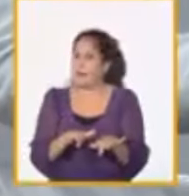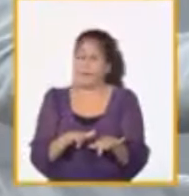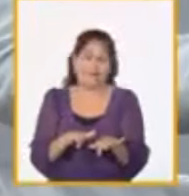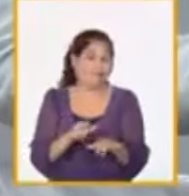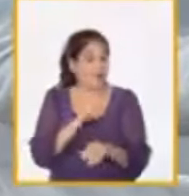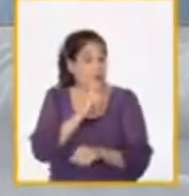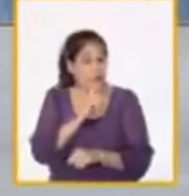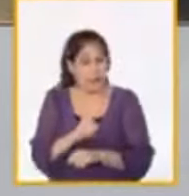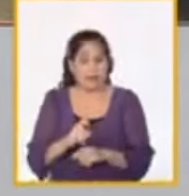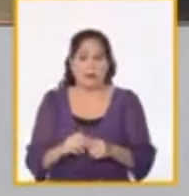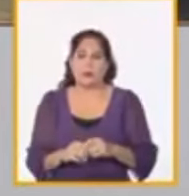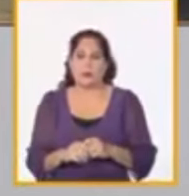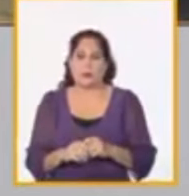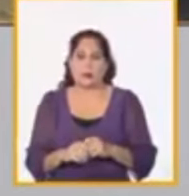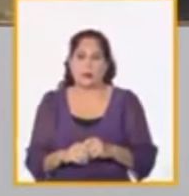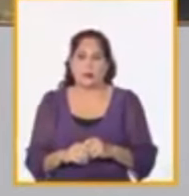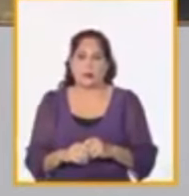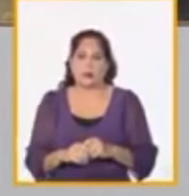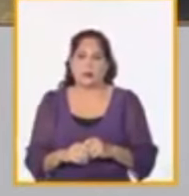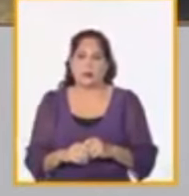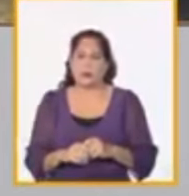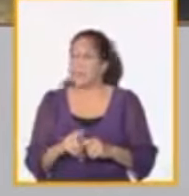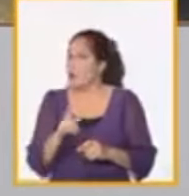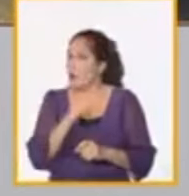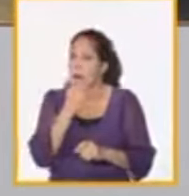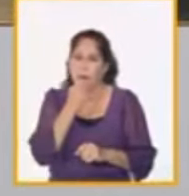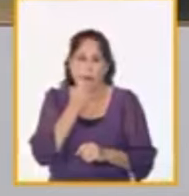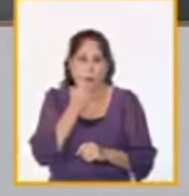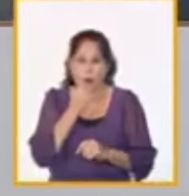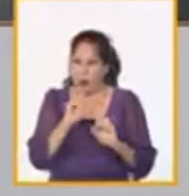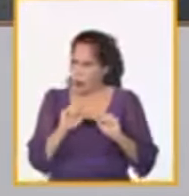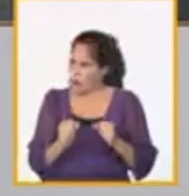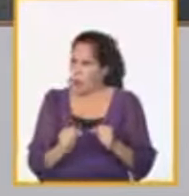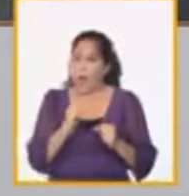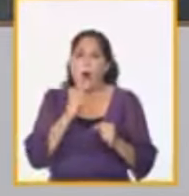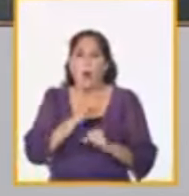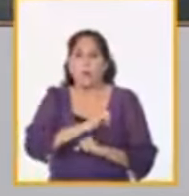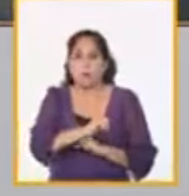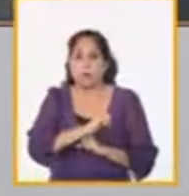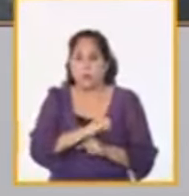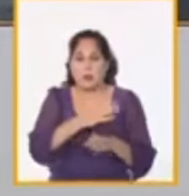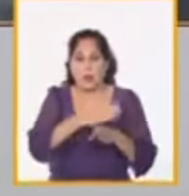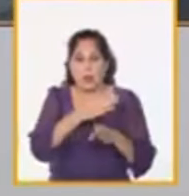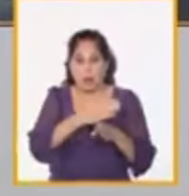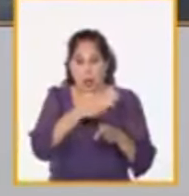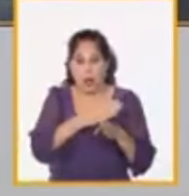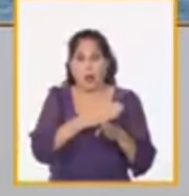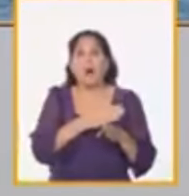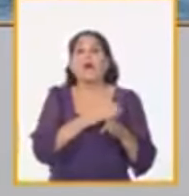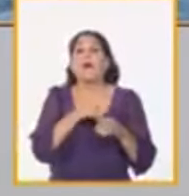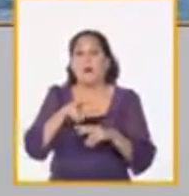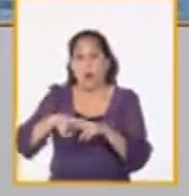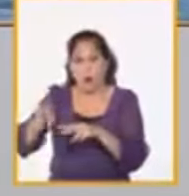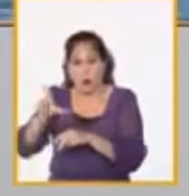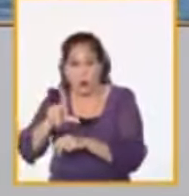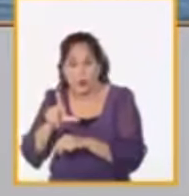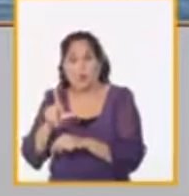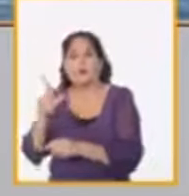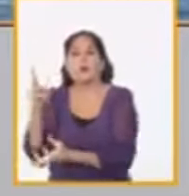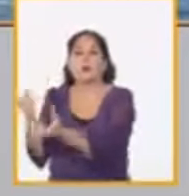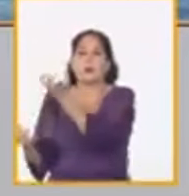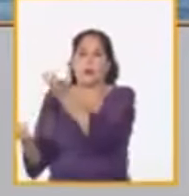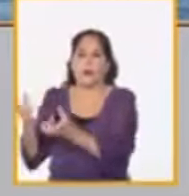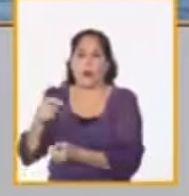comprometemos el futuro en esos lugares, y como ustedes pueden ver, en Santiago la cabecera y Joaquín la cabecera, que la